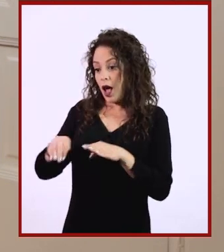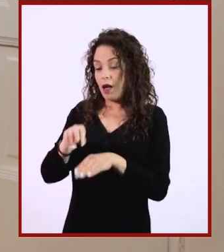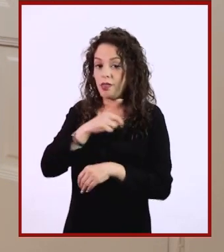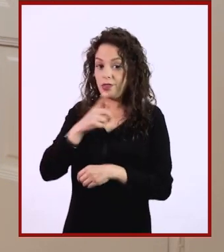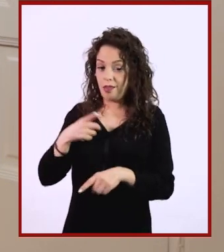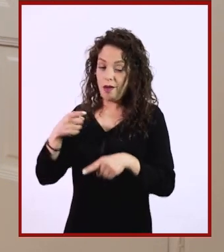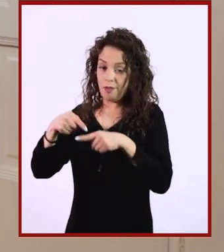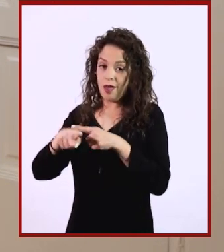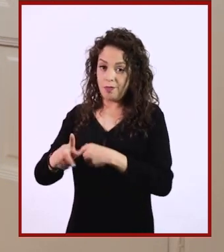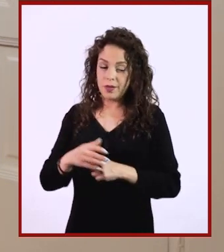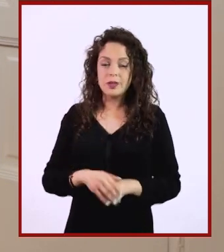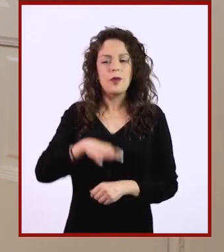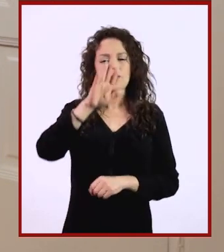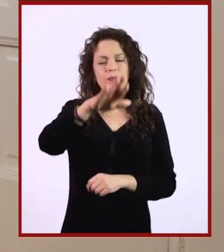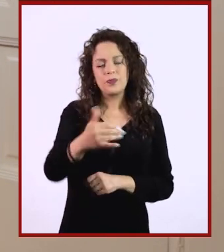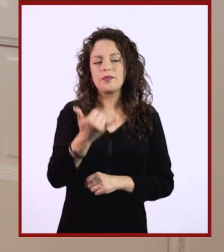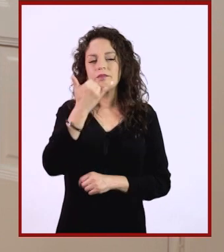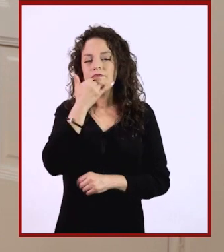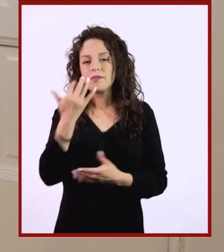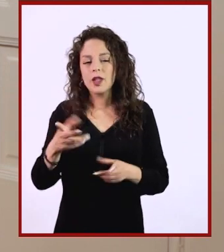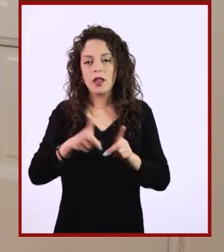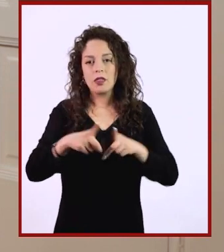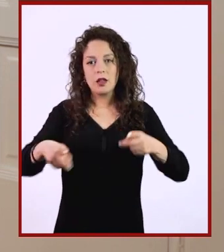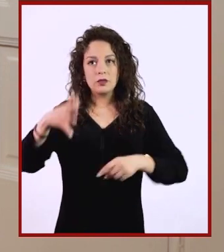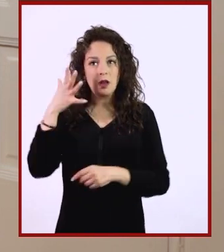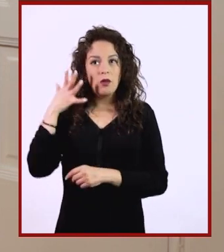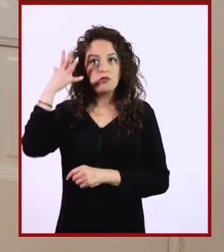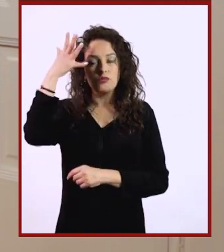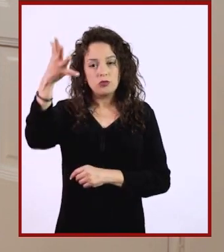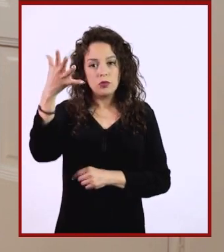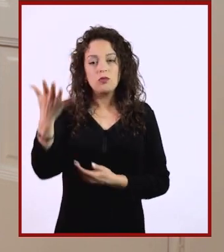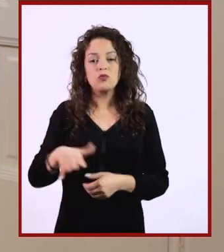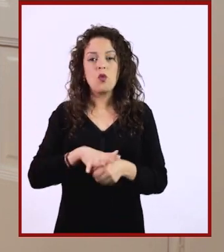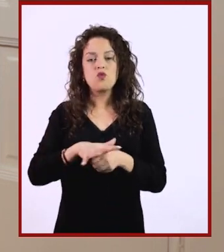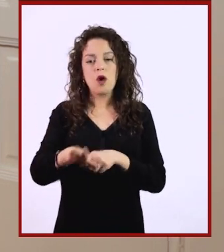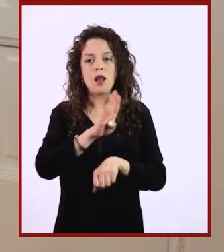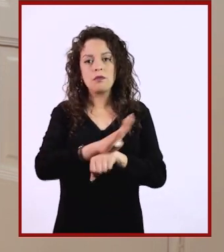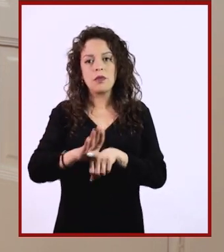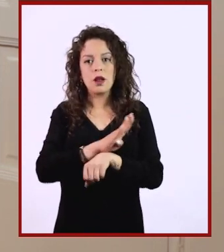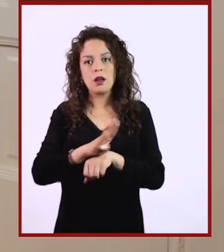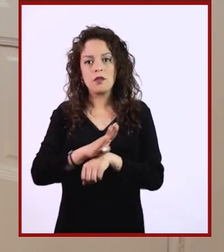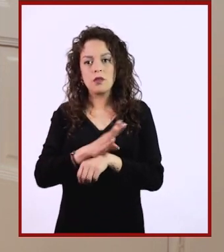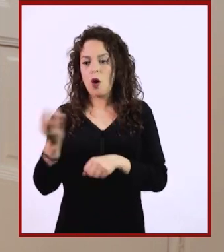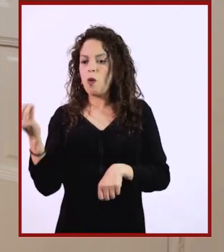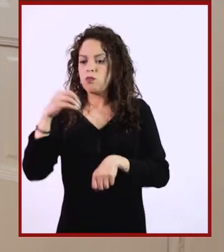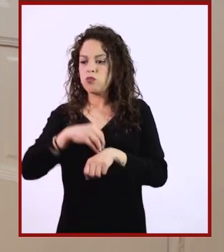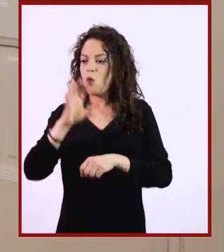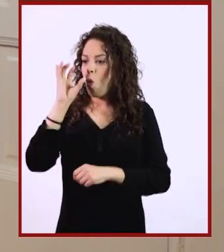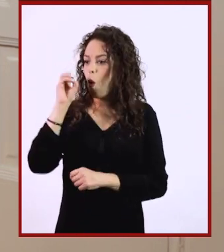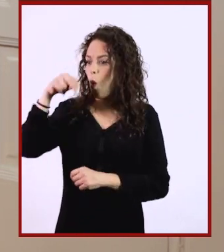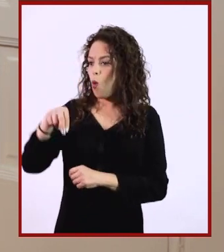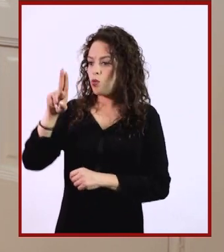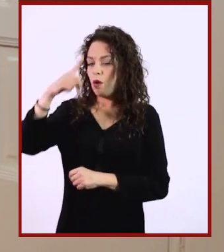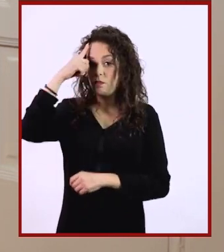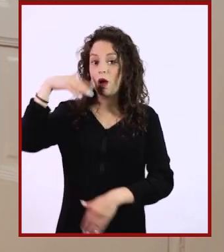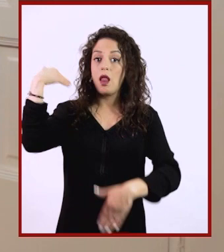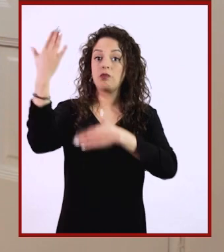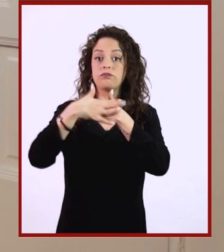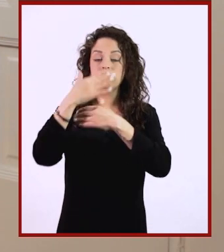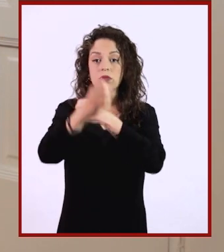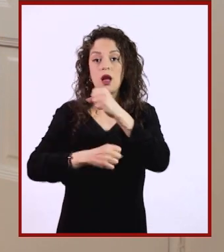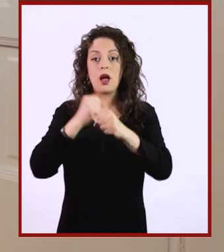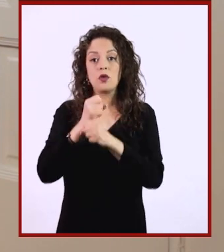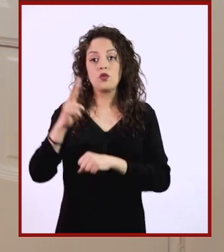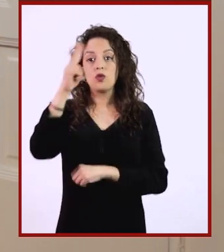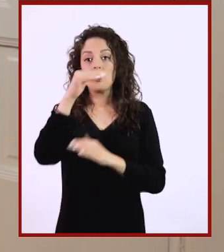se espera de los objetivos de desarrollo sostenibles fijados por la ONU para el 2030? Pues